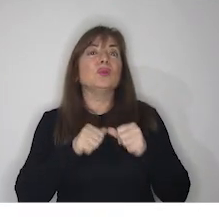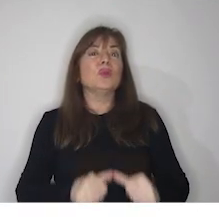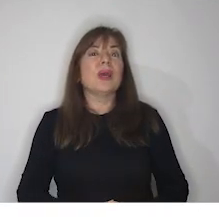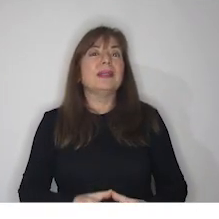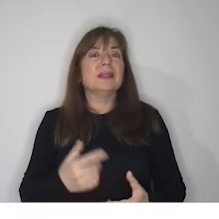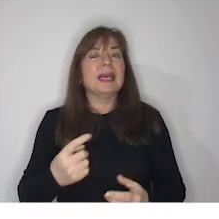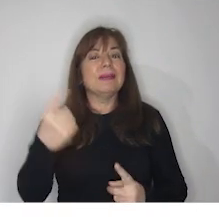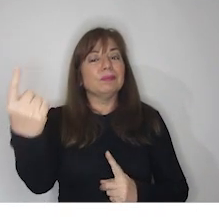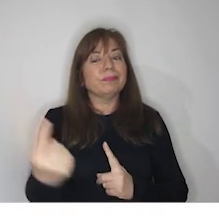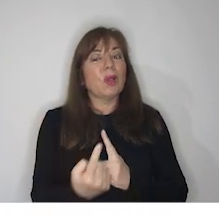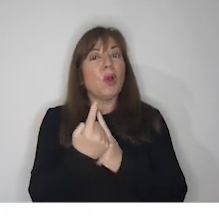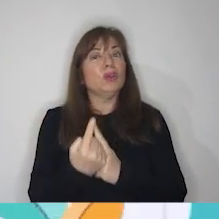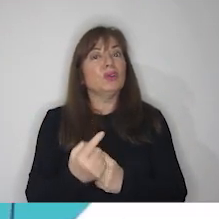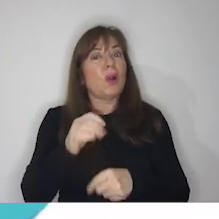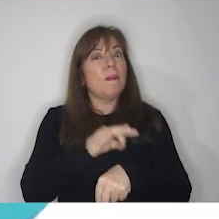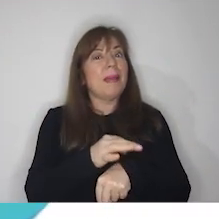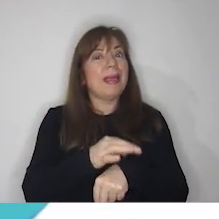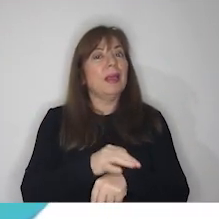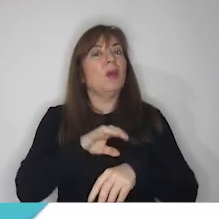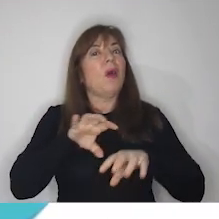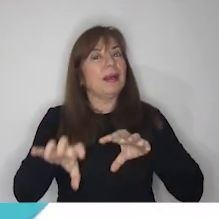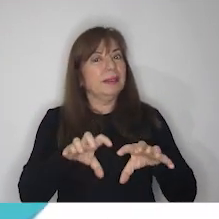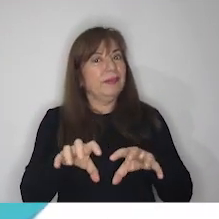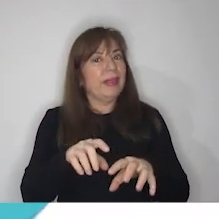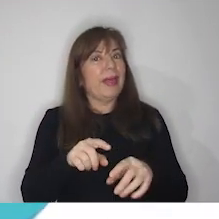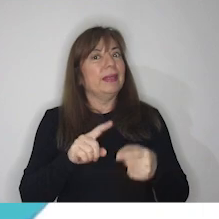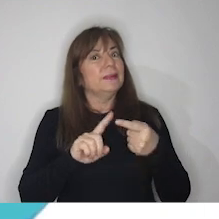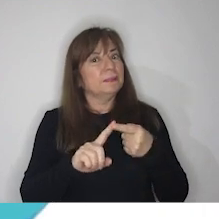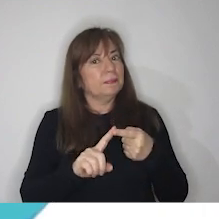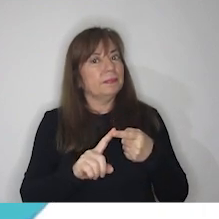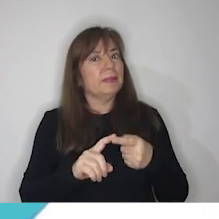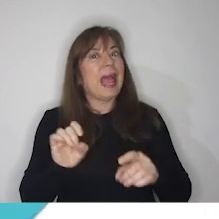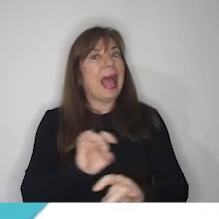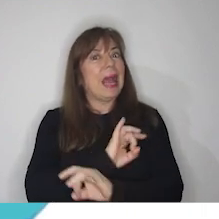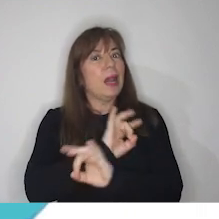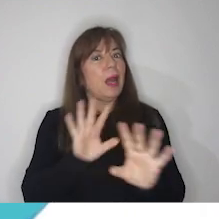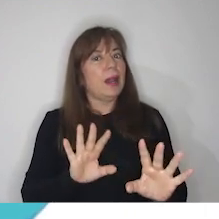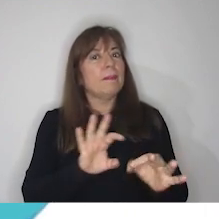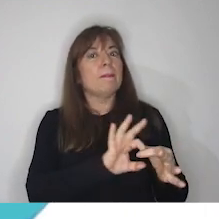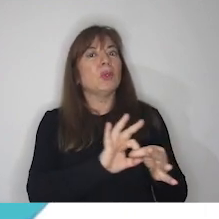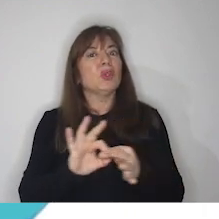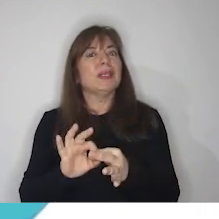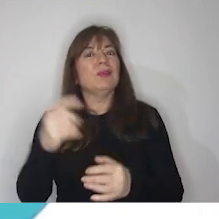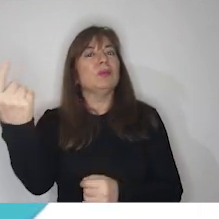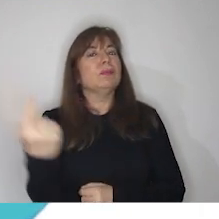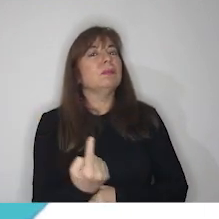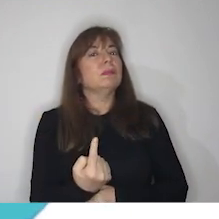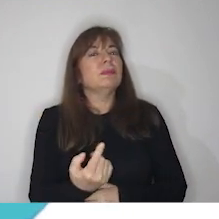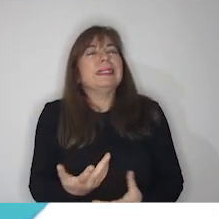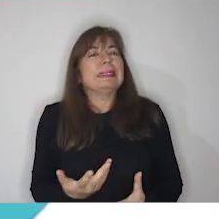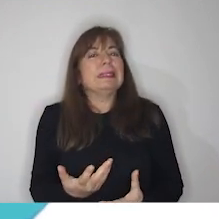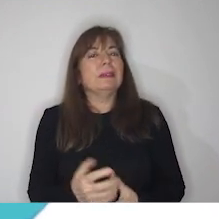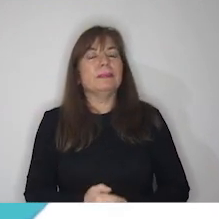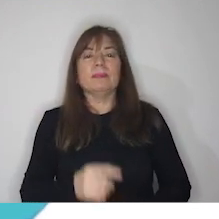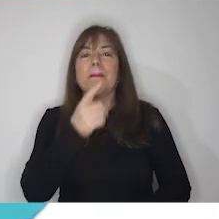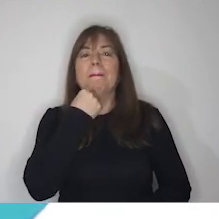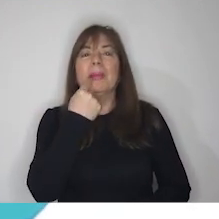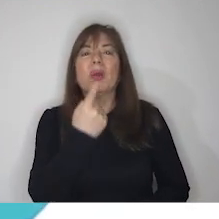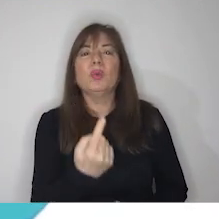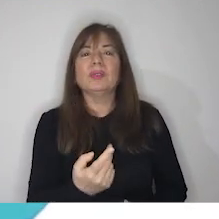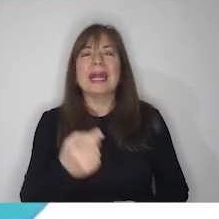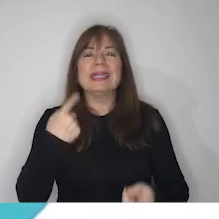mental. Durante el control, se realizarán las siguientes actividades. Aclarar el motivo de